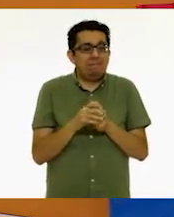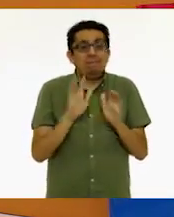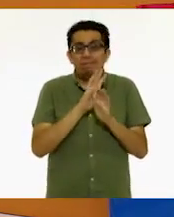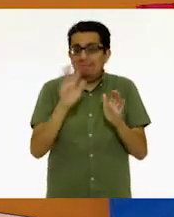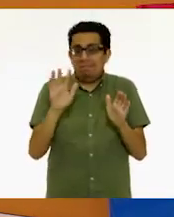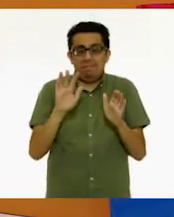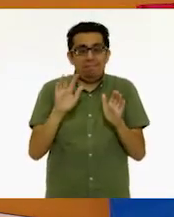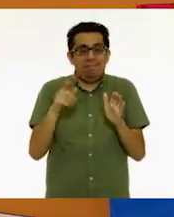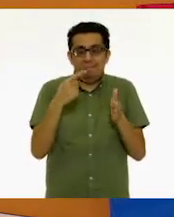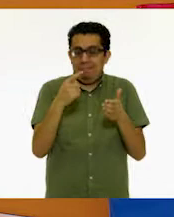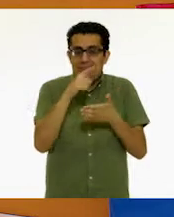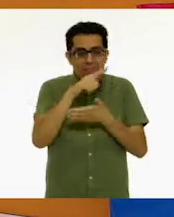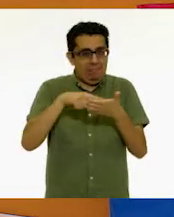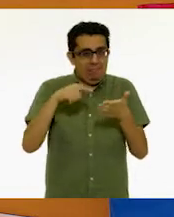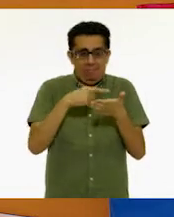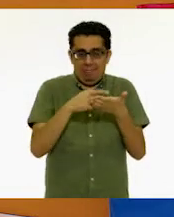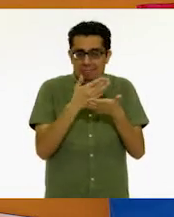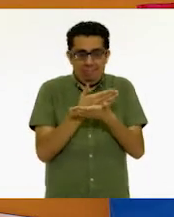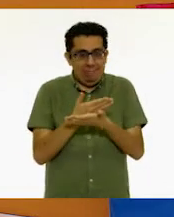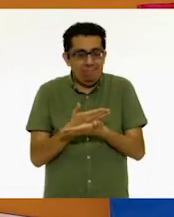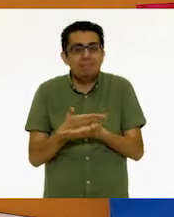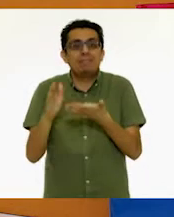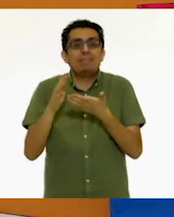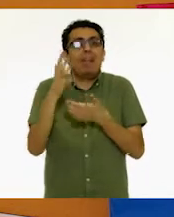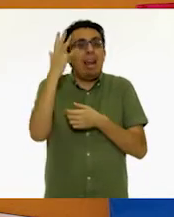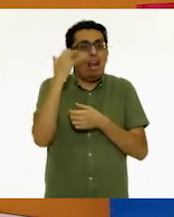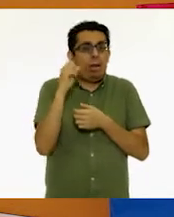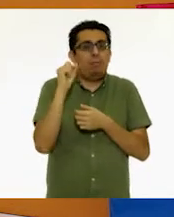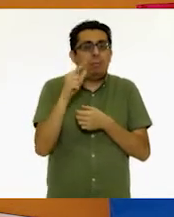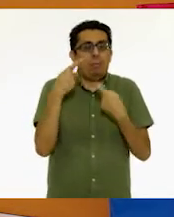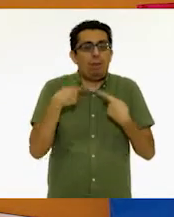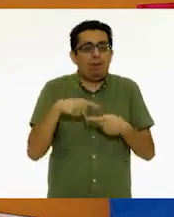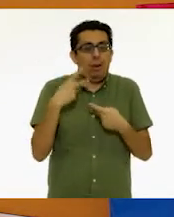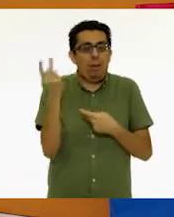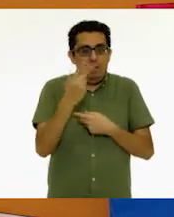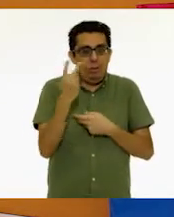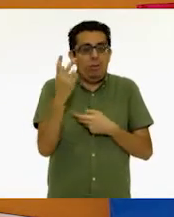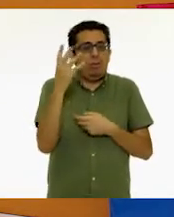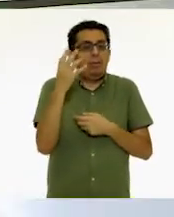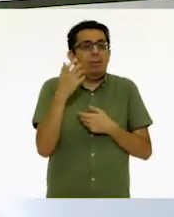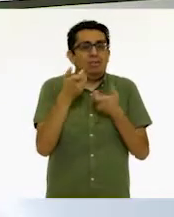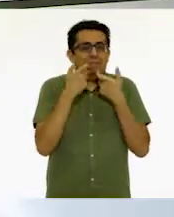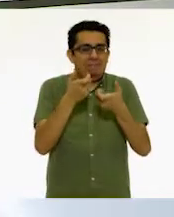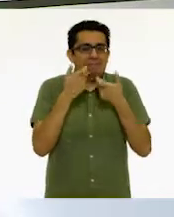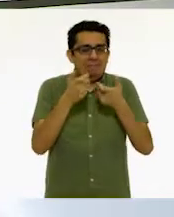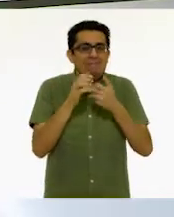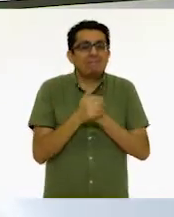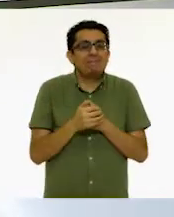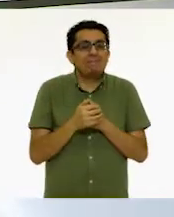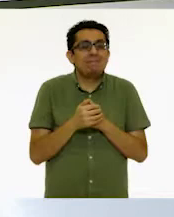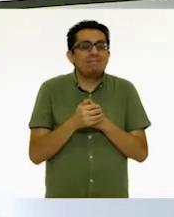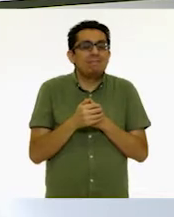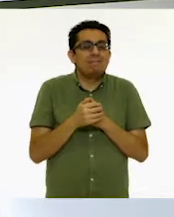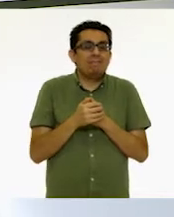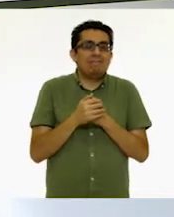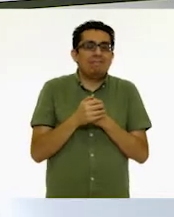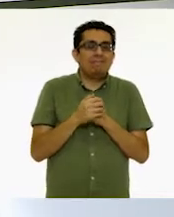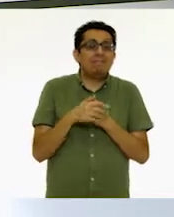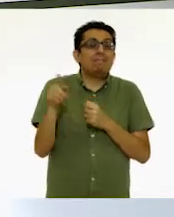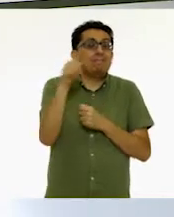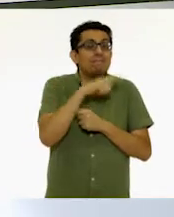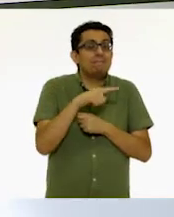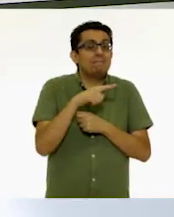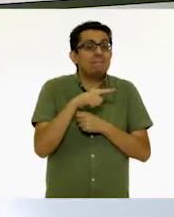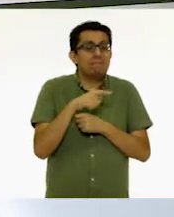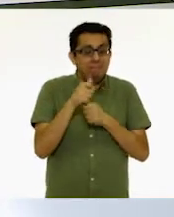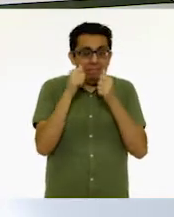Ahí Muy está bien. El león riéndose con la otra persona. Vamos a escuchar el siguiente sonido. A ver. Paren esa orejita, chicos, ahí en casa.